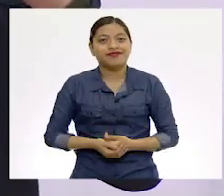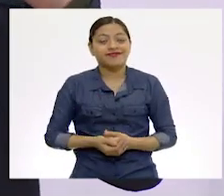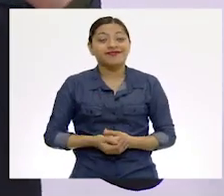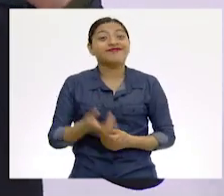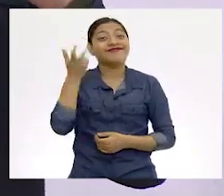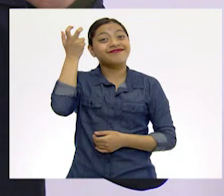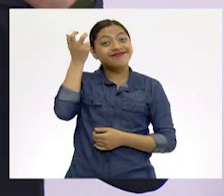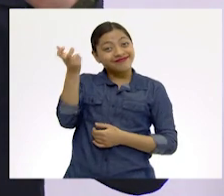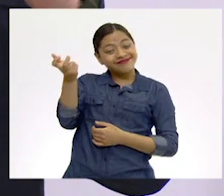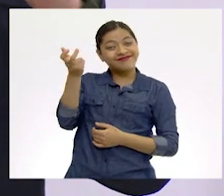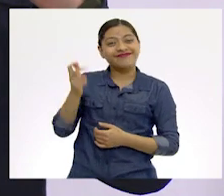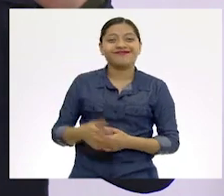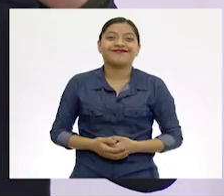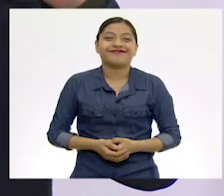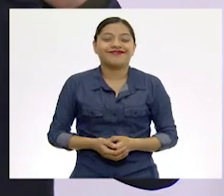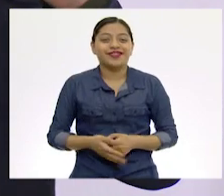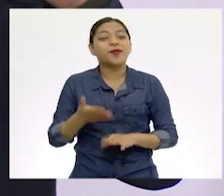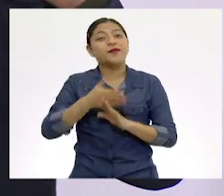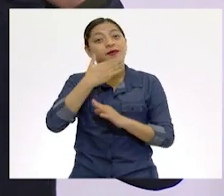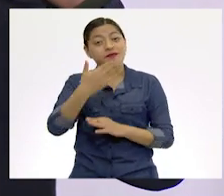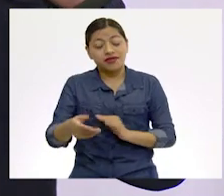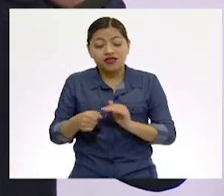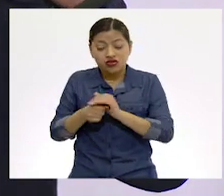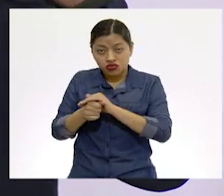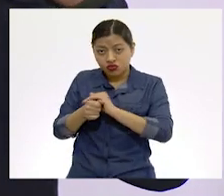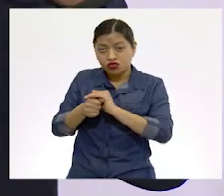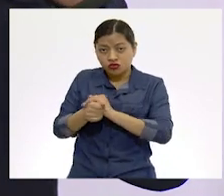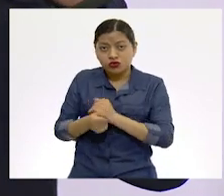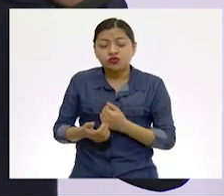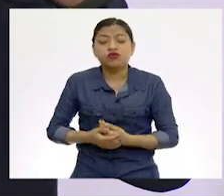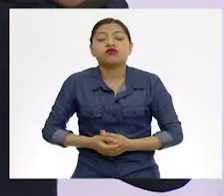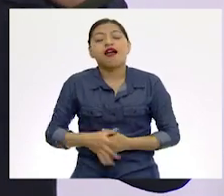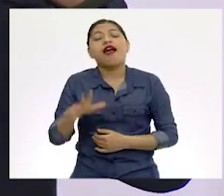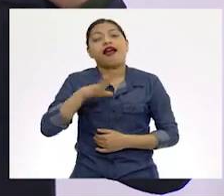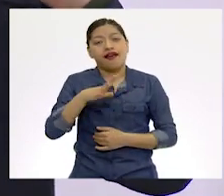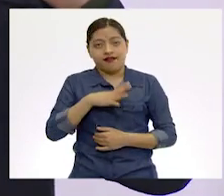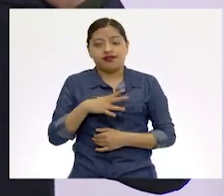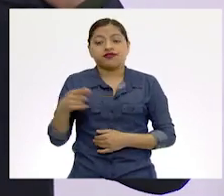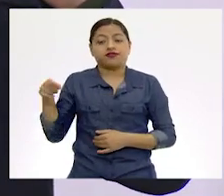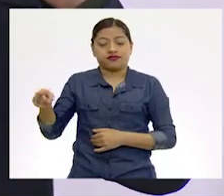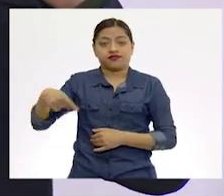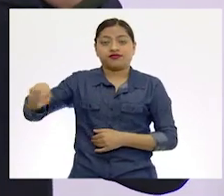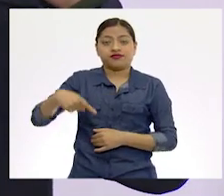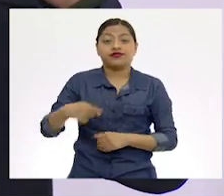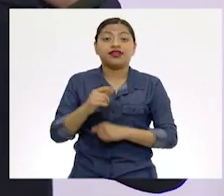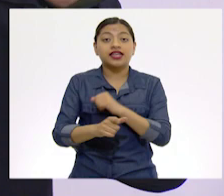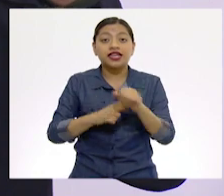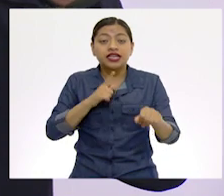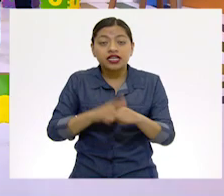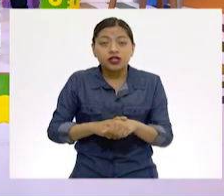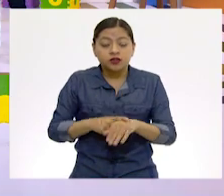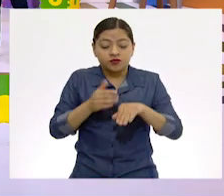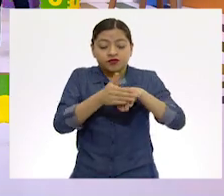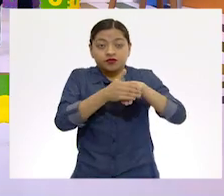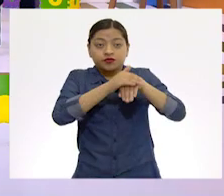Exactamente. Muy bien. Las tortugas también son animales que reptan. Las tortugas tienen conchas. ¿Qué te parece, Eric?